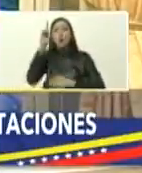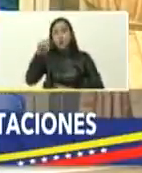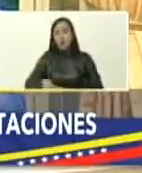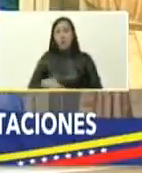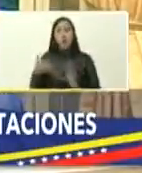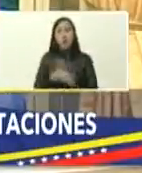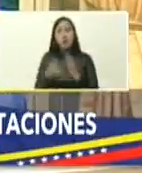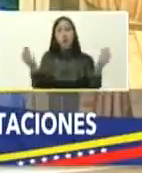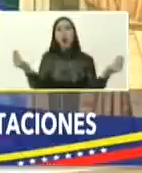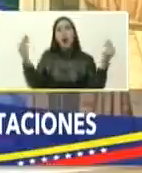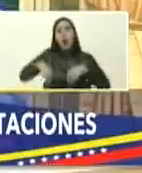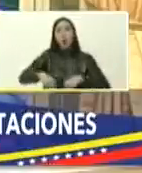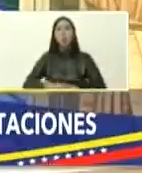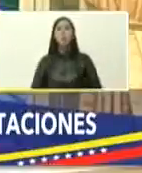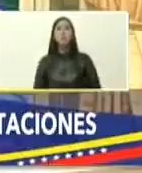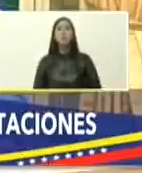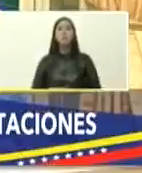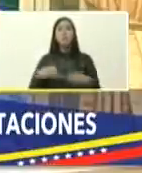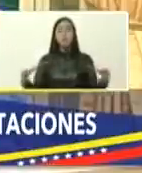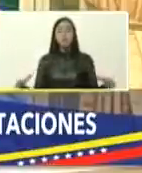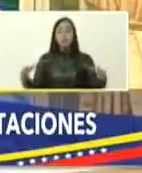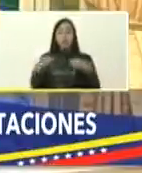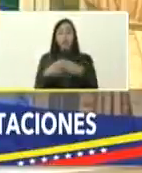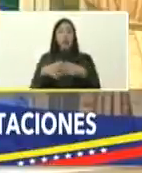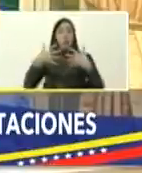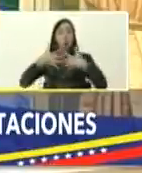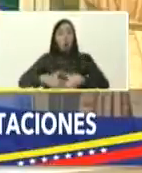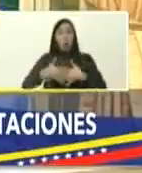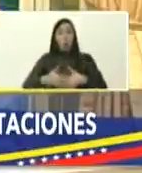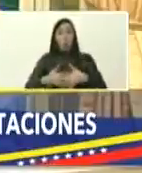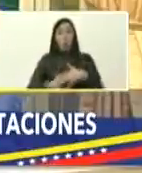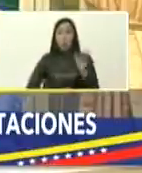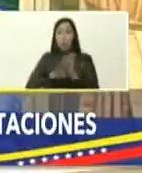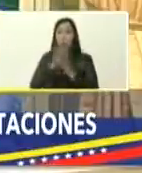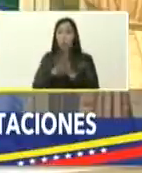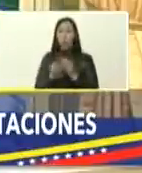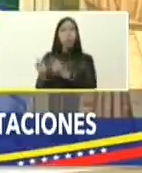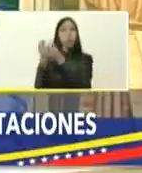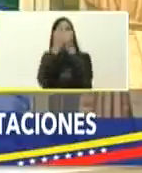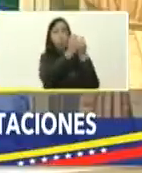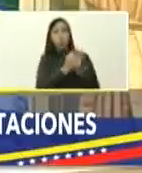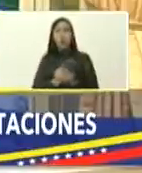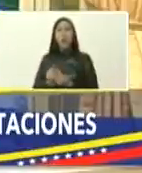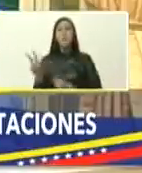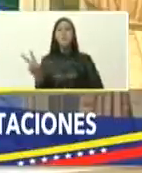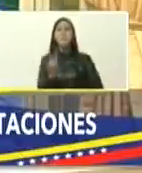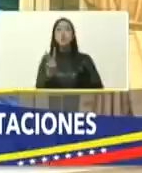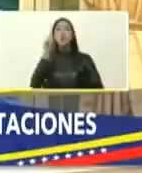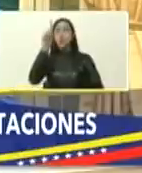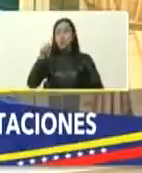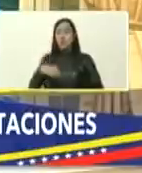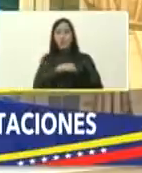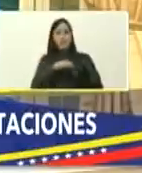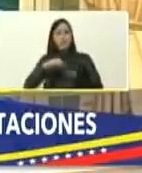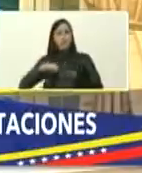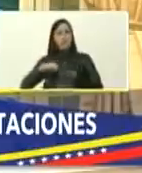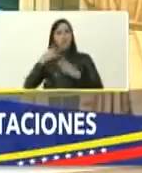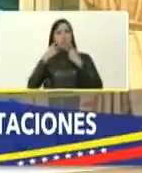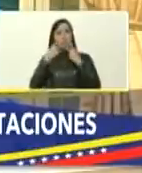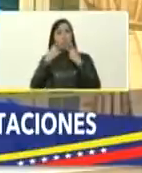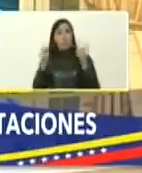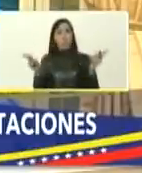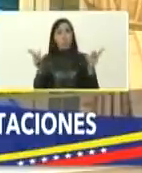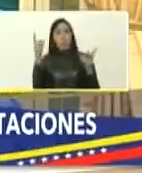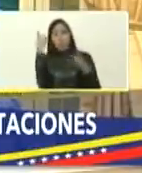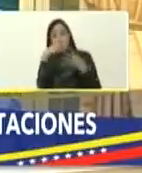logístico, para que el sector industrial y productivo de la economía venezolana, tanto privado como